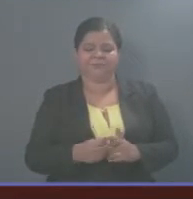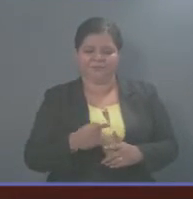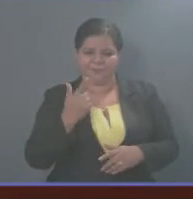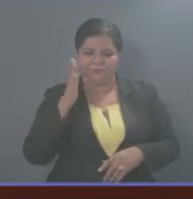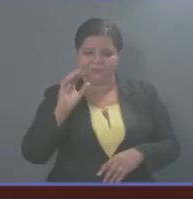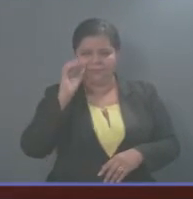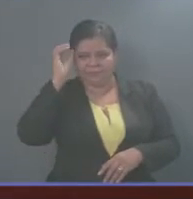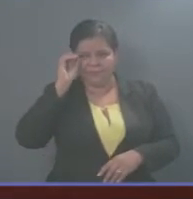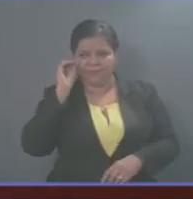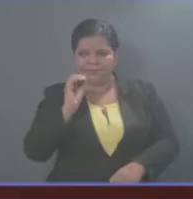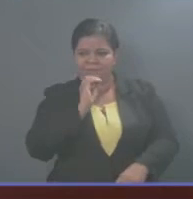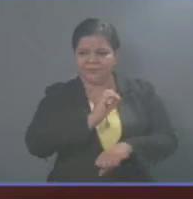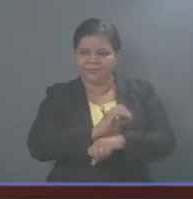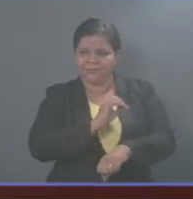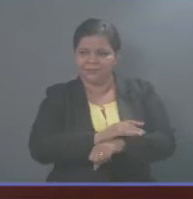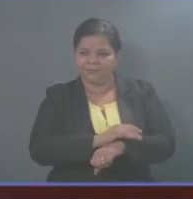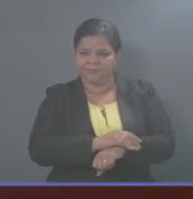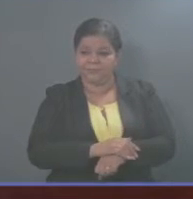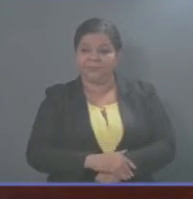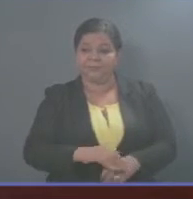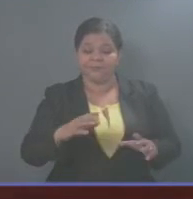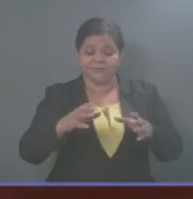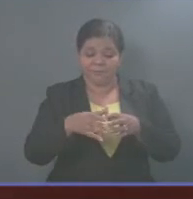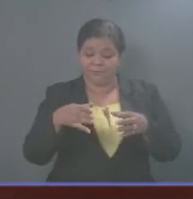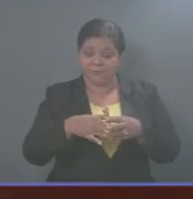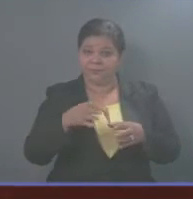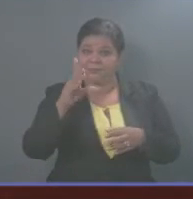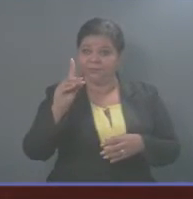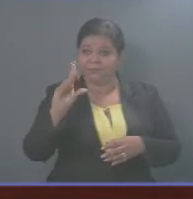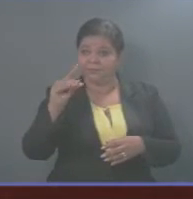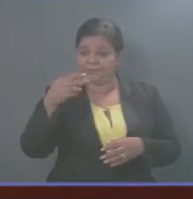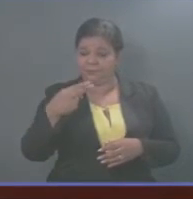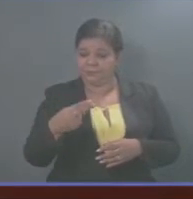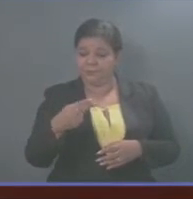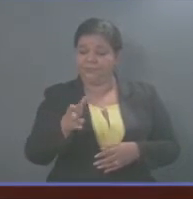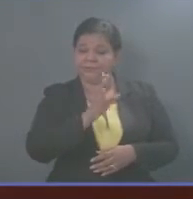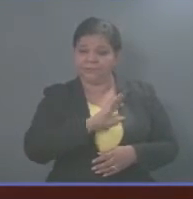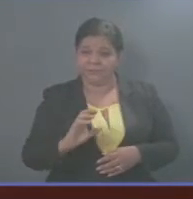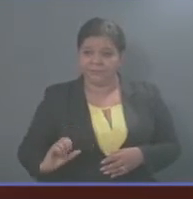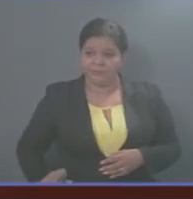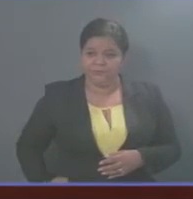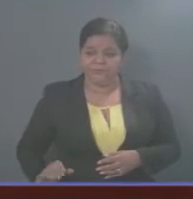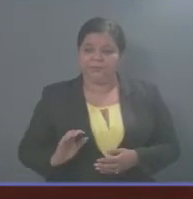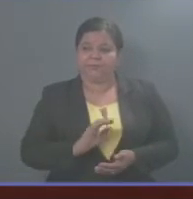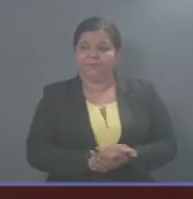recomendaciones del Comité DDH para El Salvador.